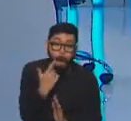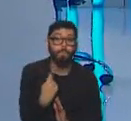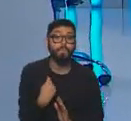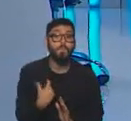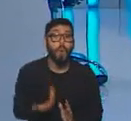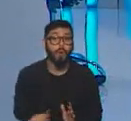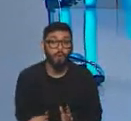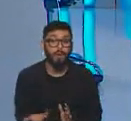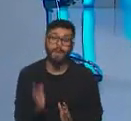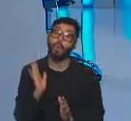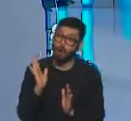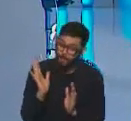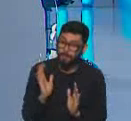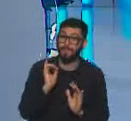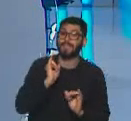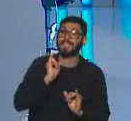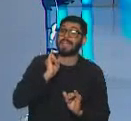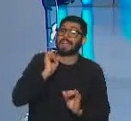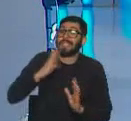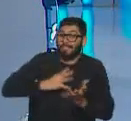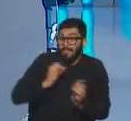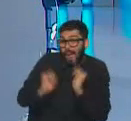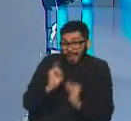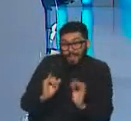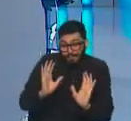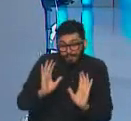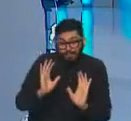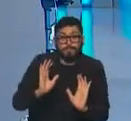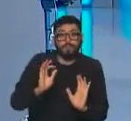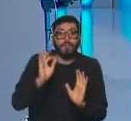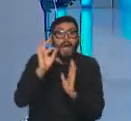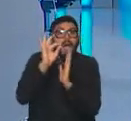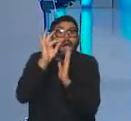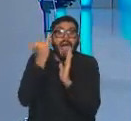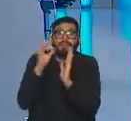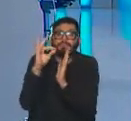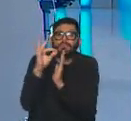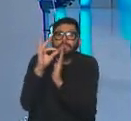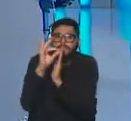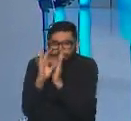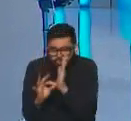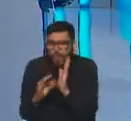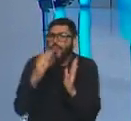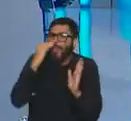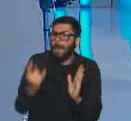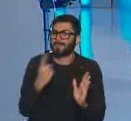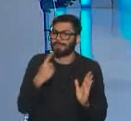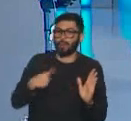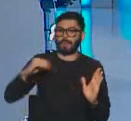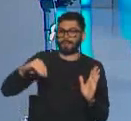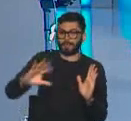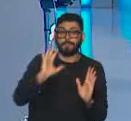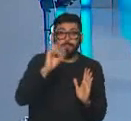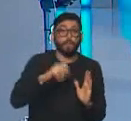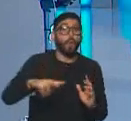tema. Déjame que avancemos en la cantidad de criterios a tener en cuenta y después pasamos a esas preguntas clave. Registro de